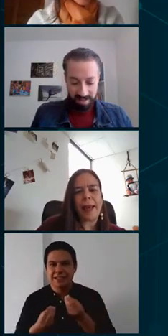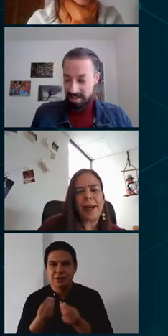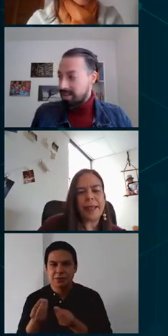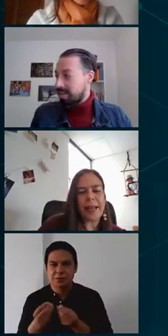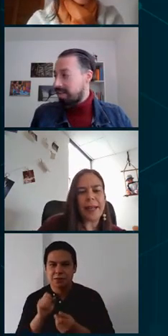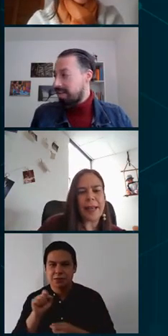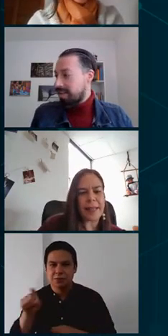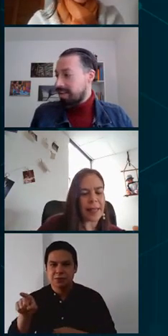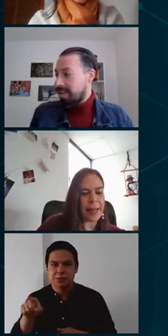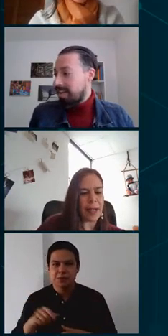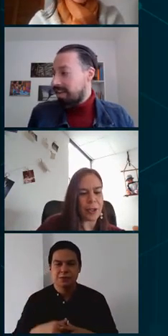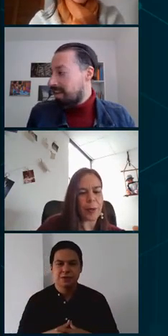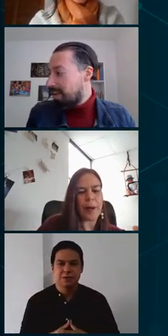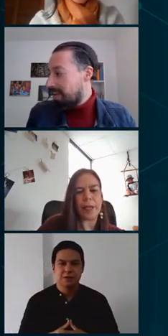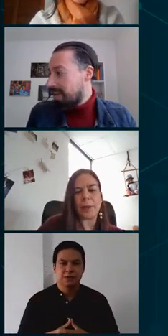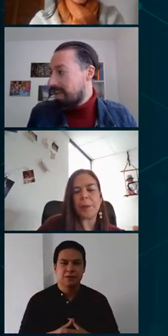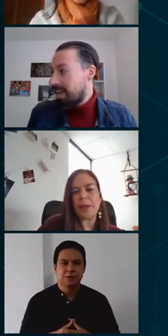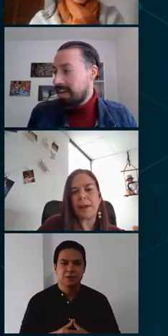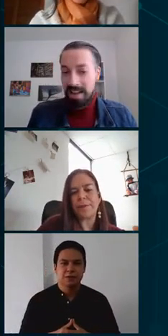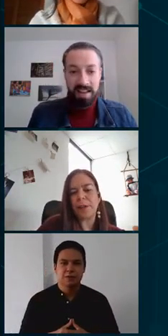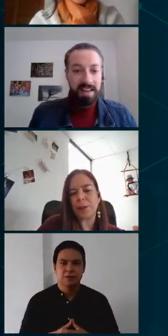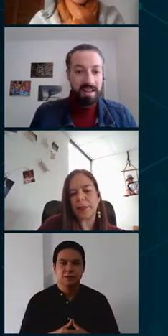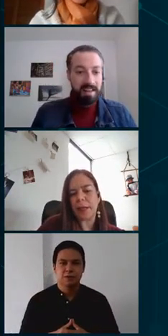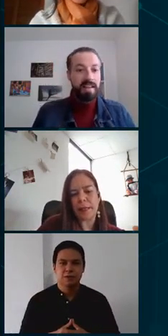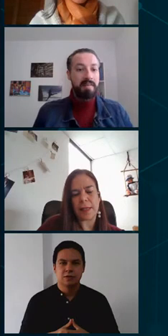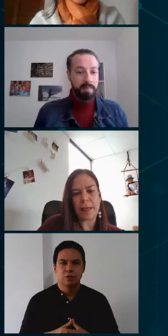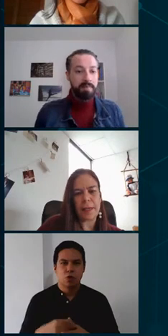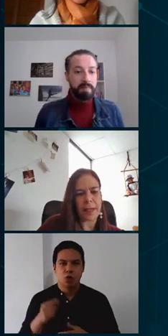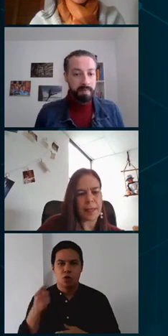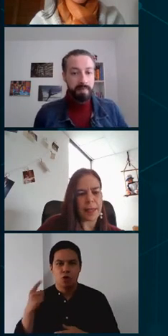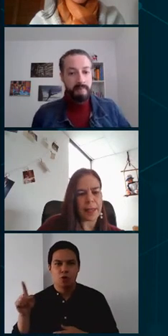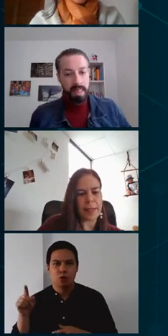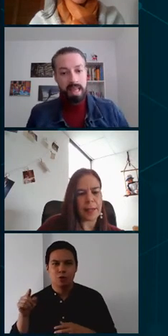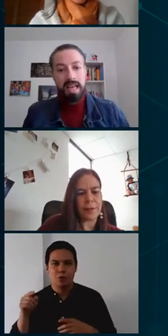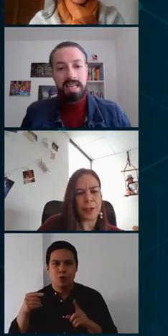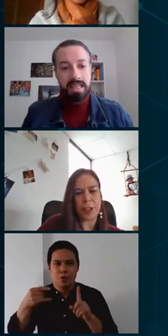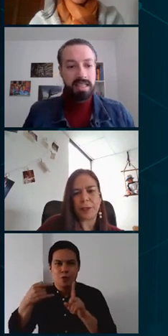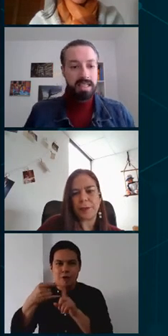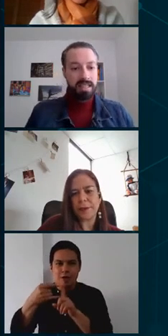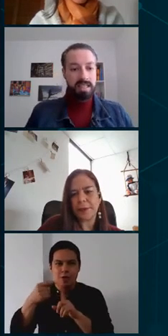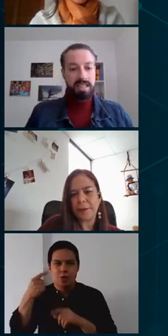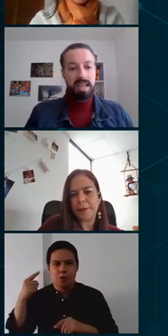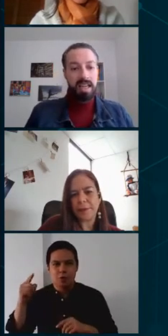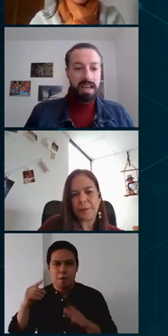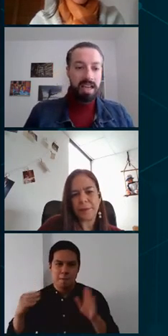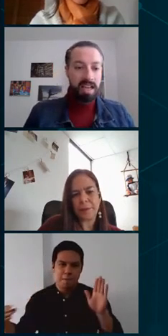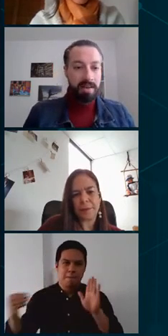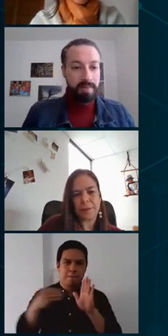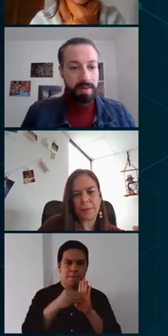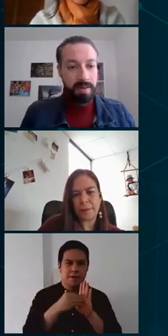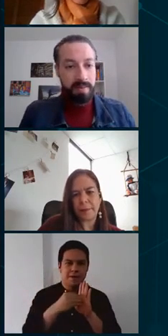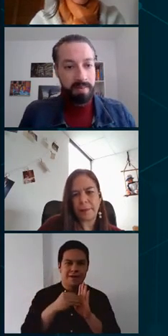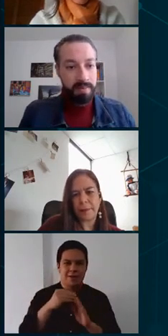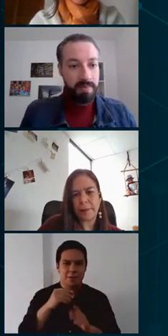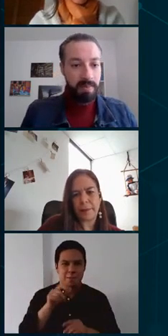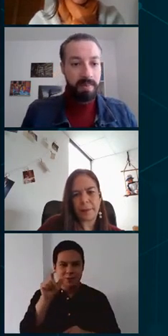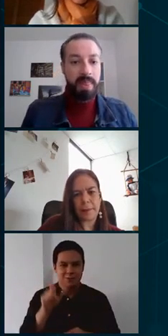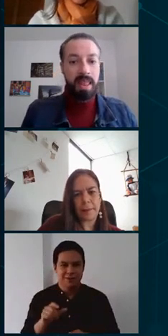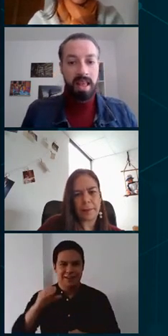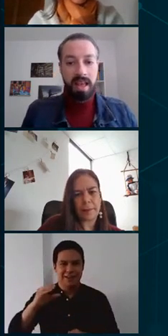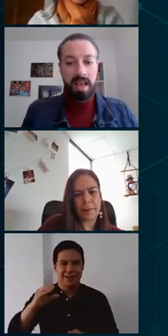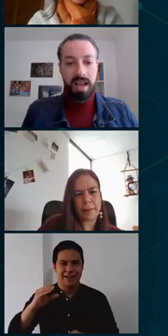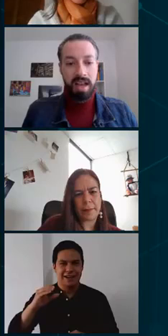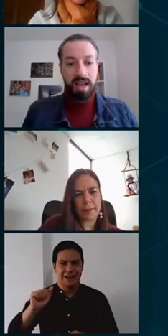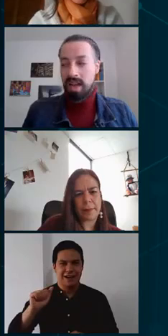Cris? Ahí en el otro cuadrito puse la foto, Andrés. En el uh-huh. está la fotico. Sí, dale. Puedes moverlo más a la